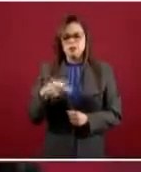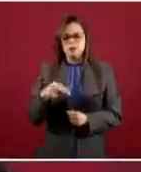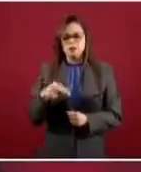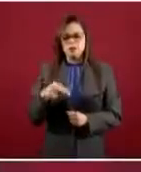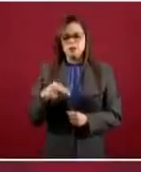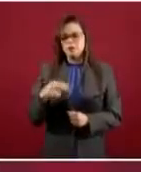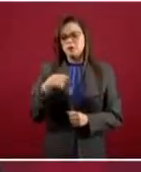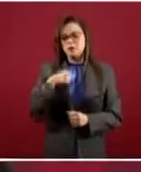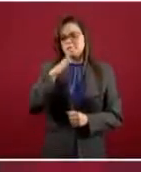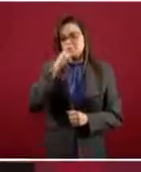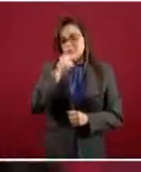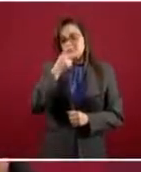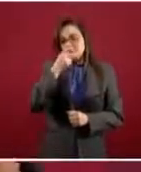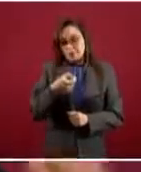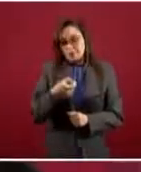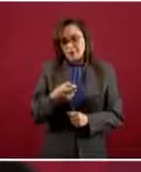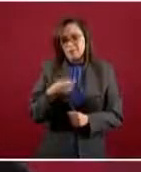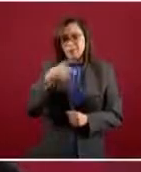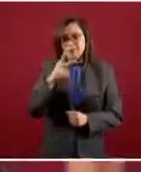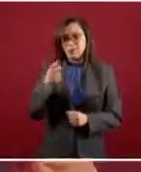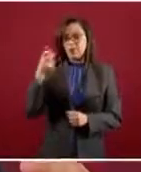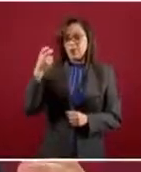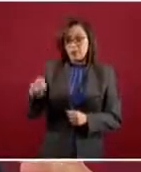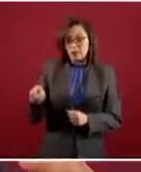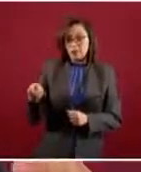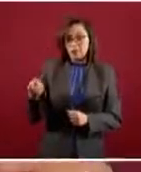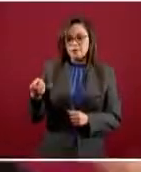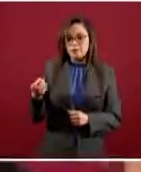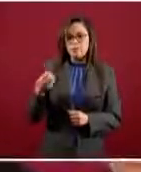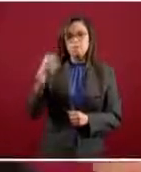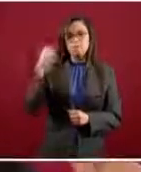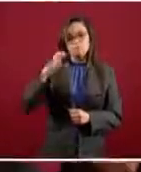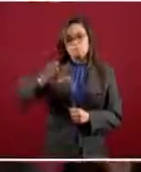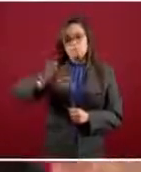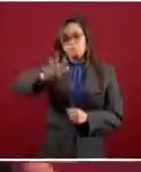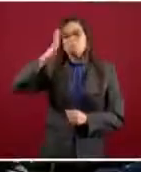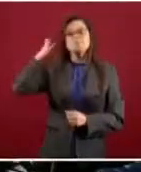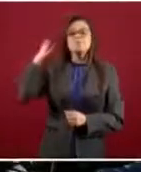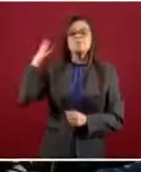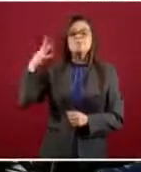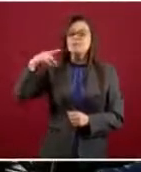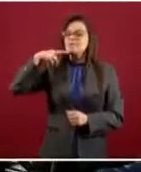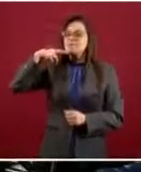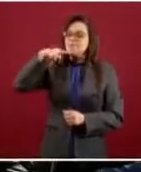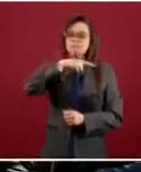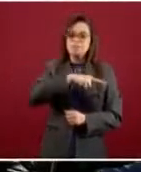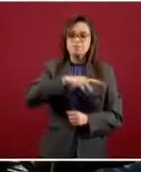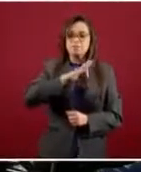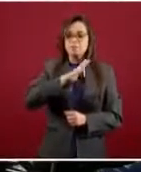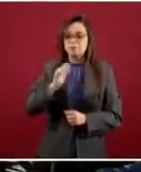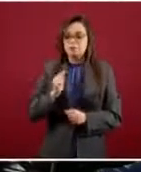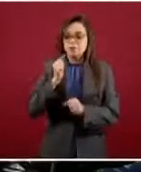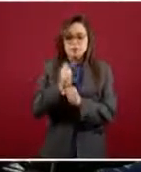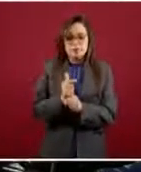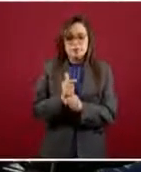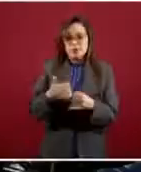decir, que alude a la velocidad, a la inmediatez, a que la prueba se hace